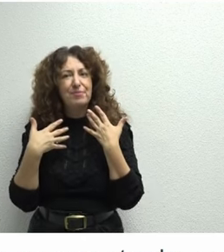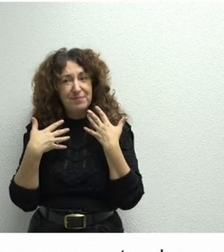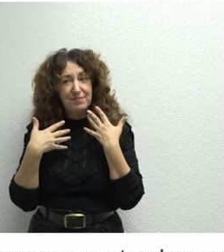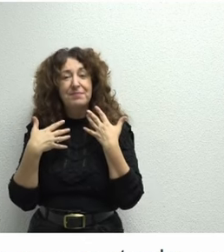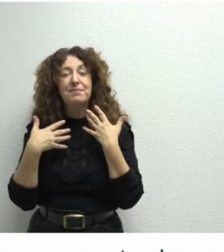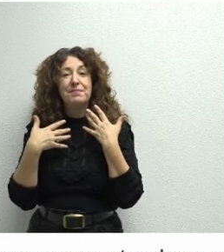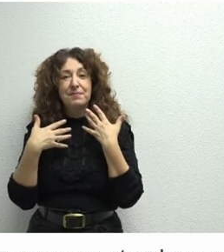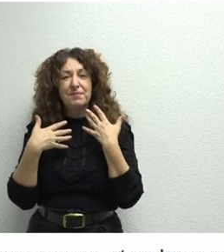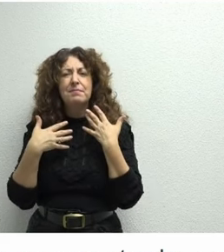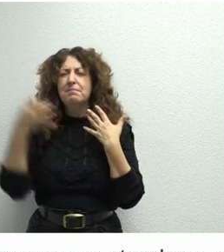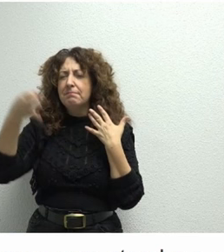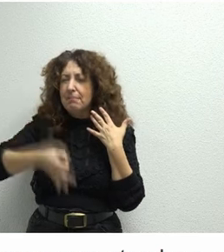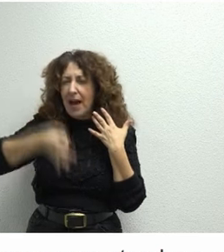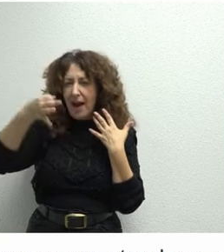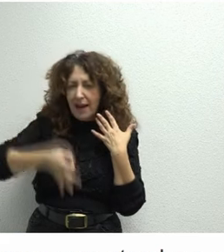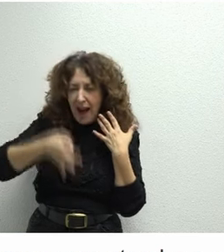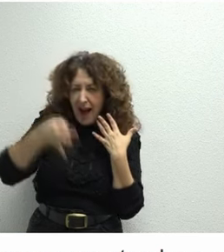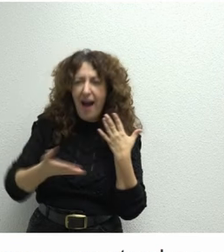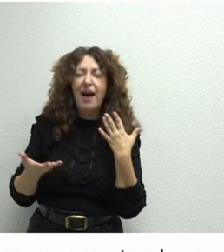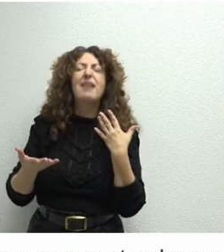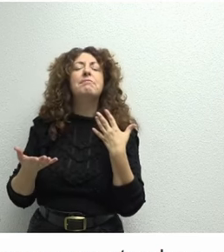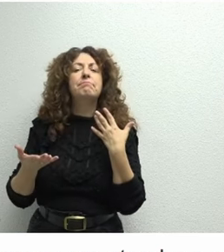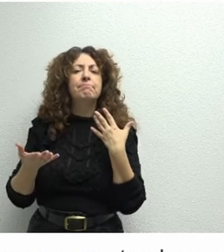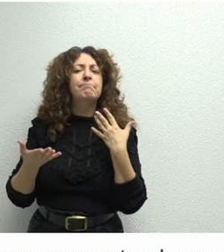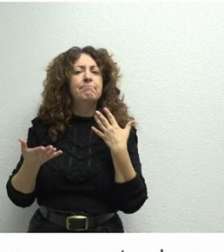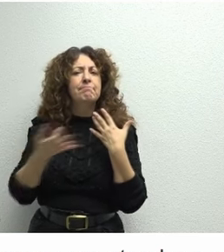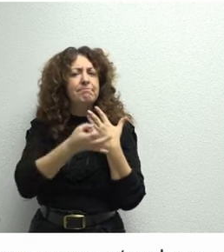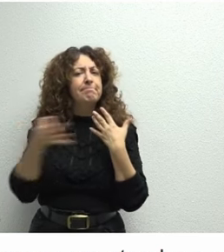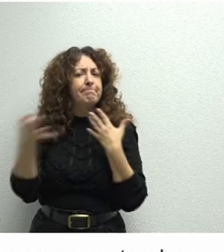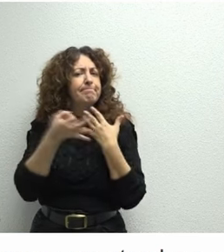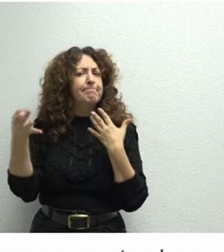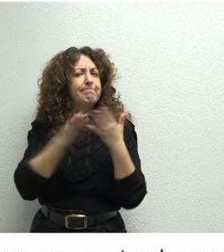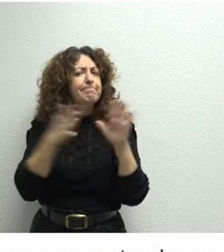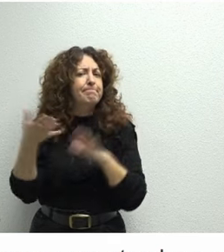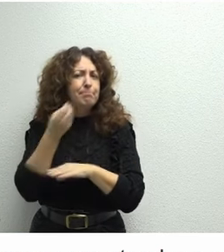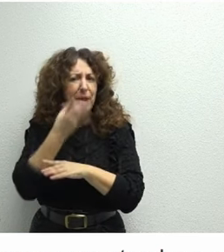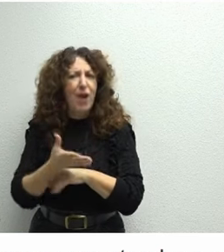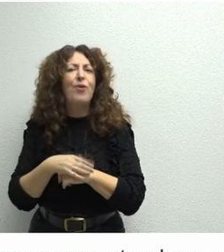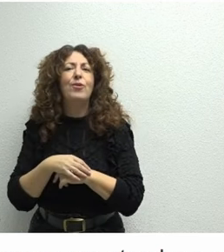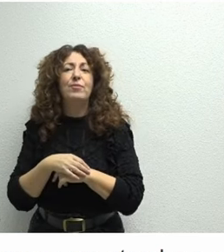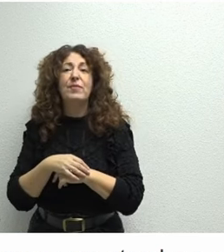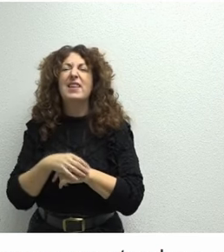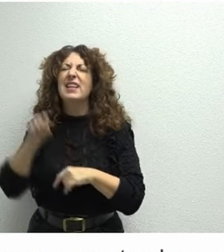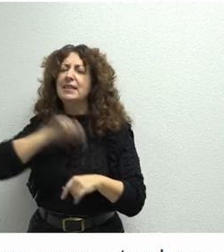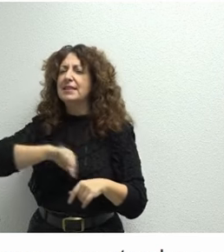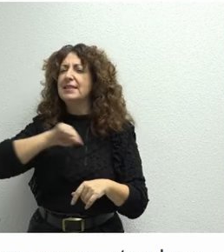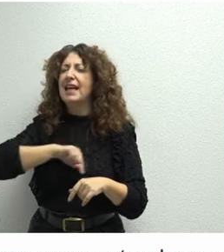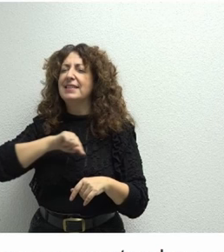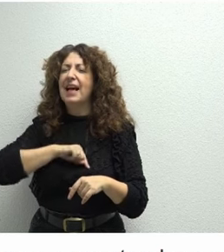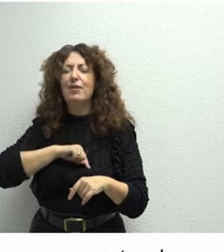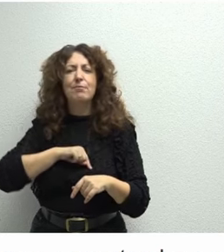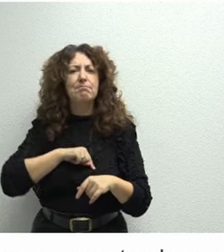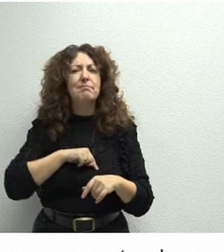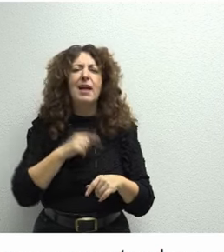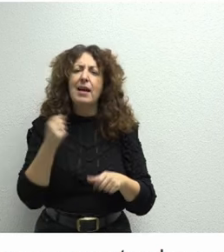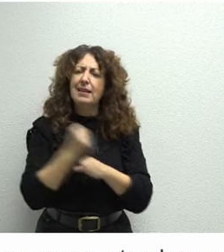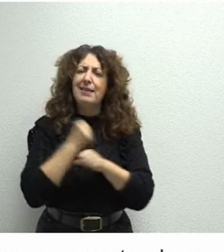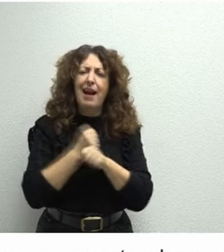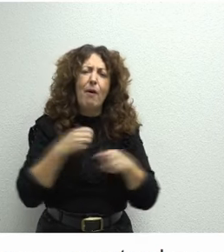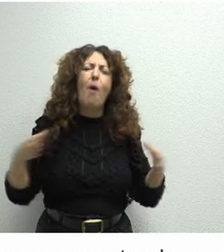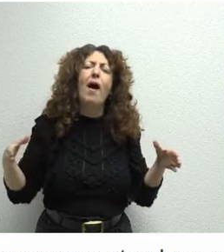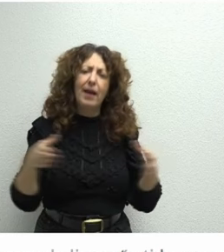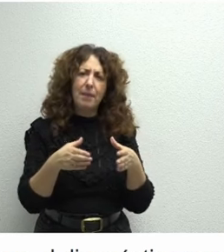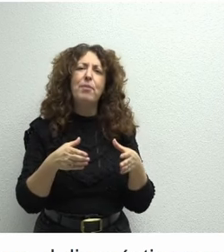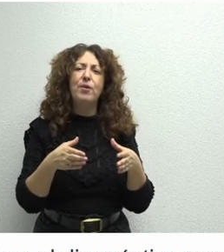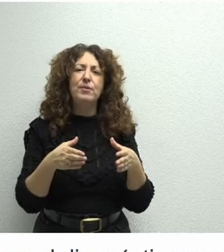mucho más veraz y mucho más eficaz En ese sentido no aumenta esa sensación de que trabajamos más en equipo no no